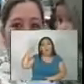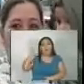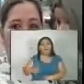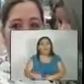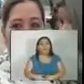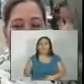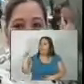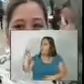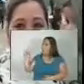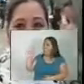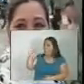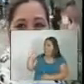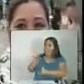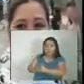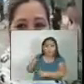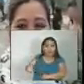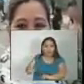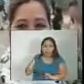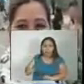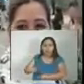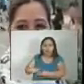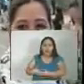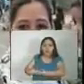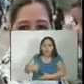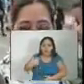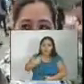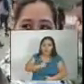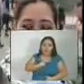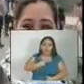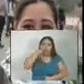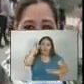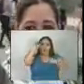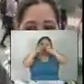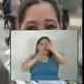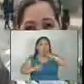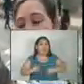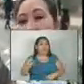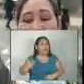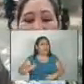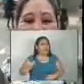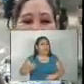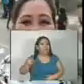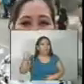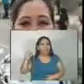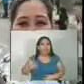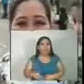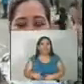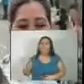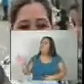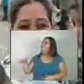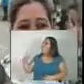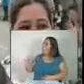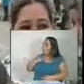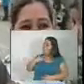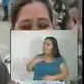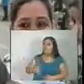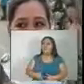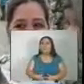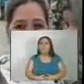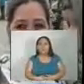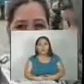¿Pasó un tiempo que no estaba su esposa, sus hijos acá y le tocó vivir la Navidad solo? Sí, mucho. ¿Qué sucedía en esos días?